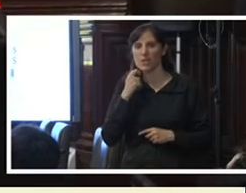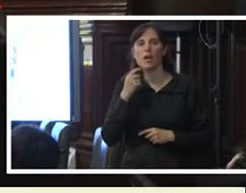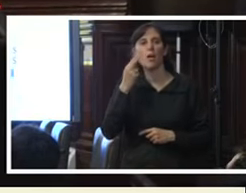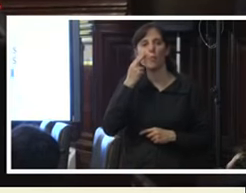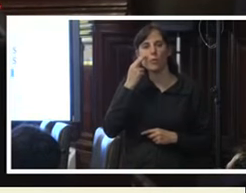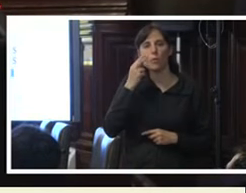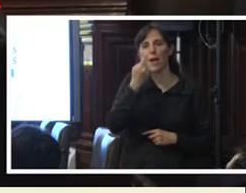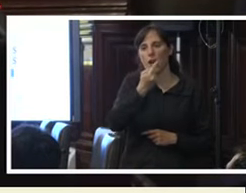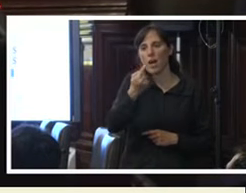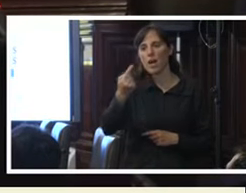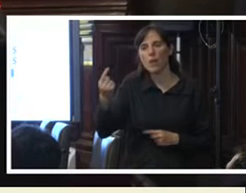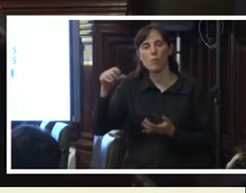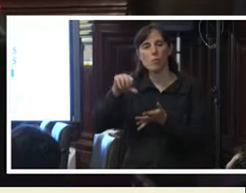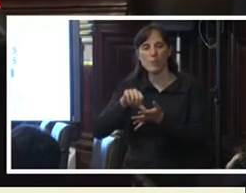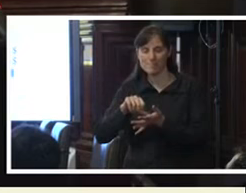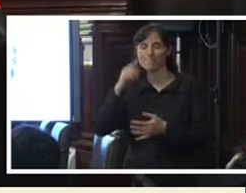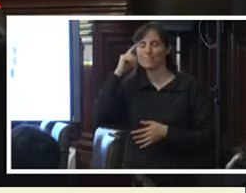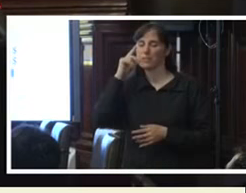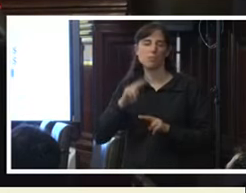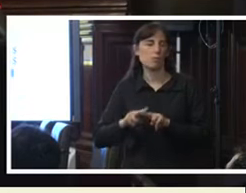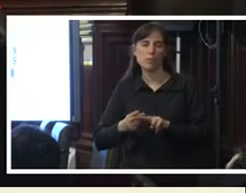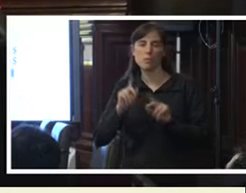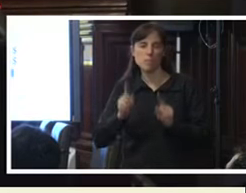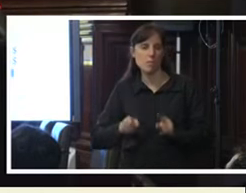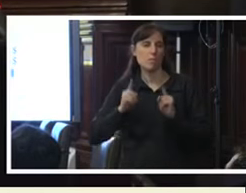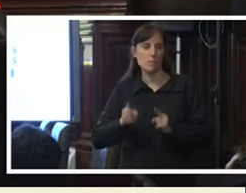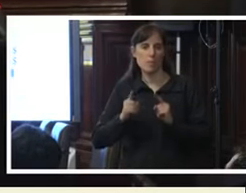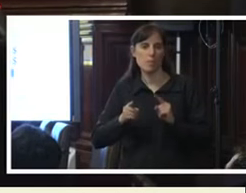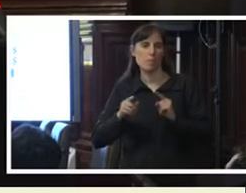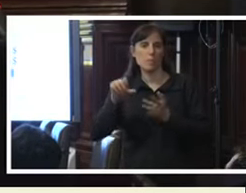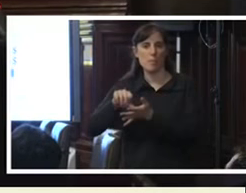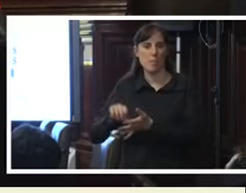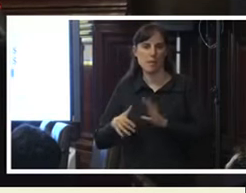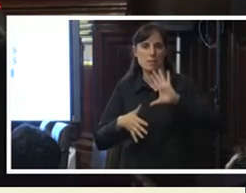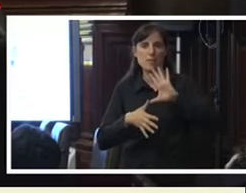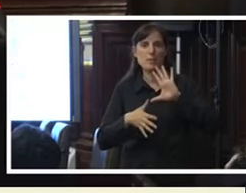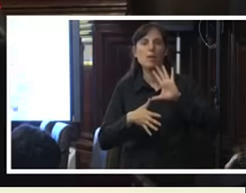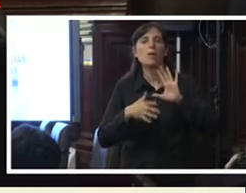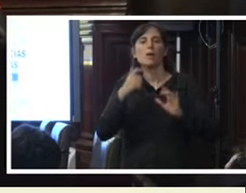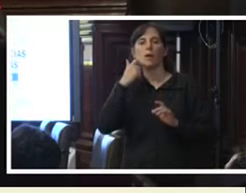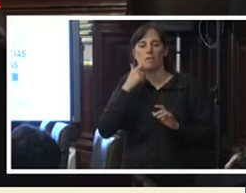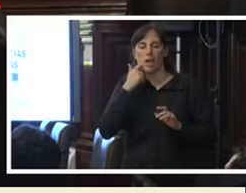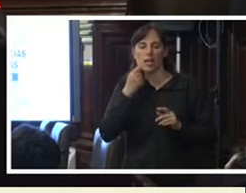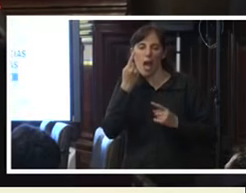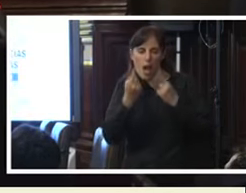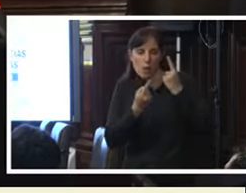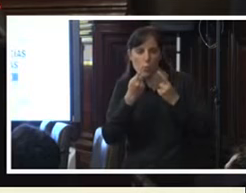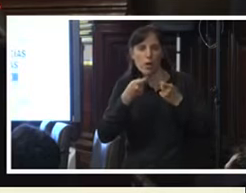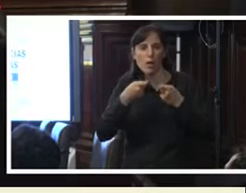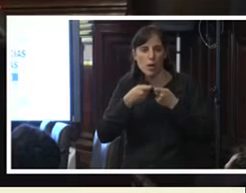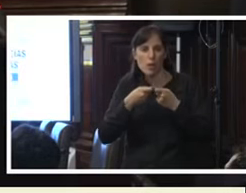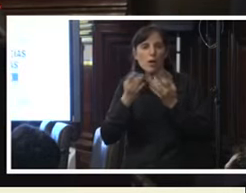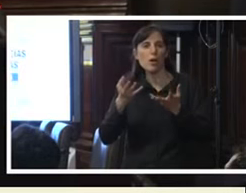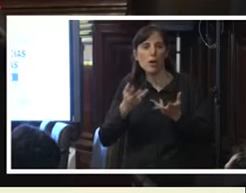citadas se repitan en otros países de las regiones de las américas siendo pocas las organizaciones es que contamos con recursos para